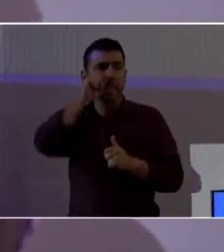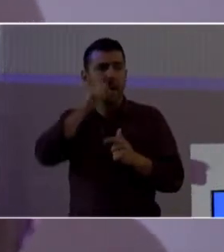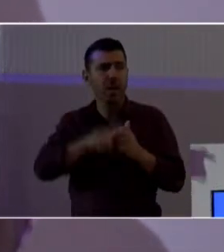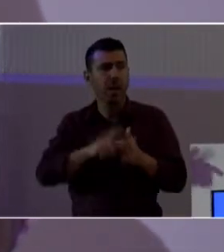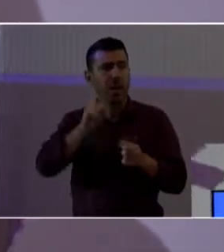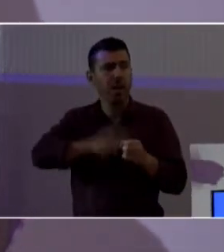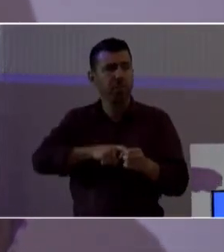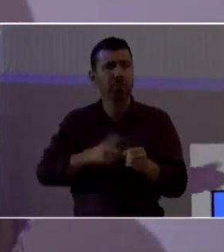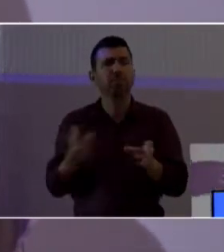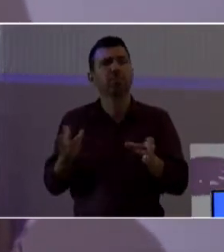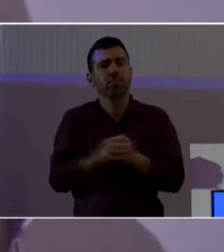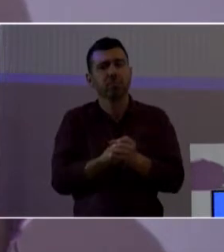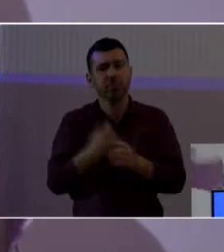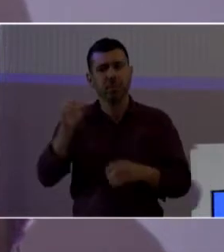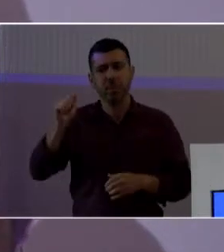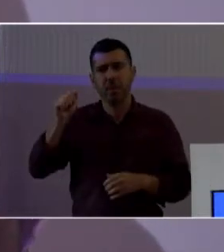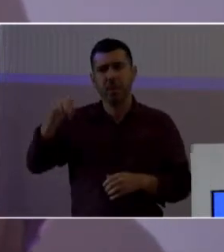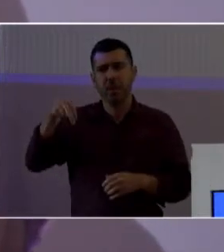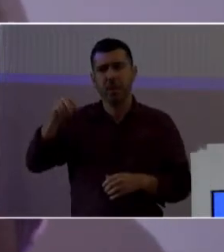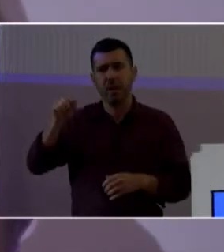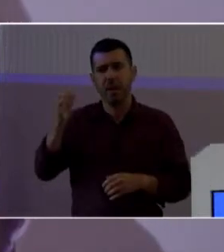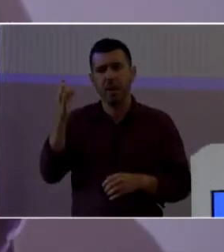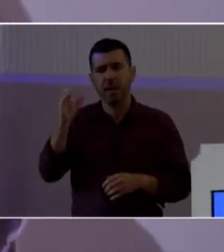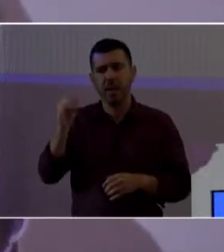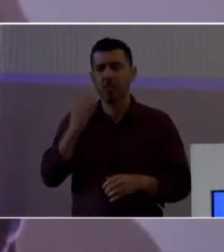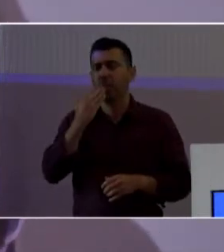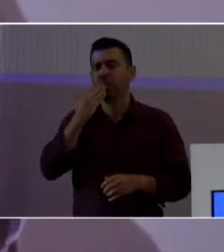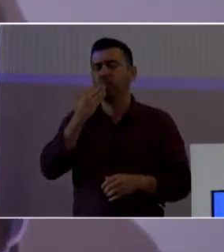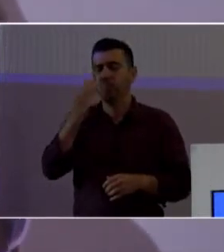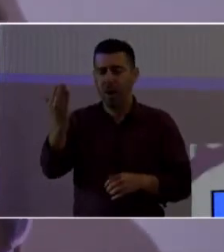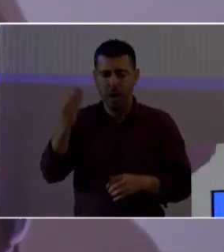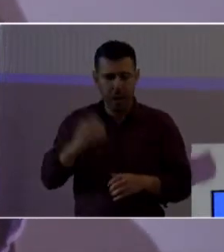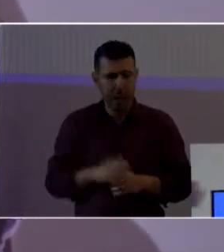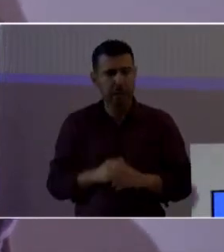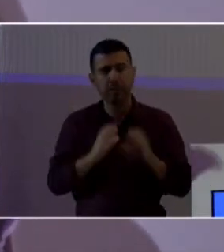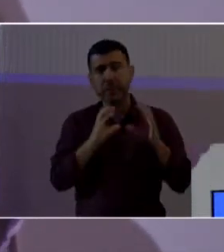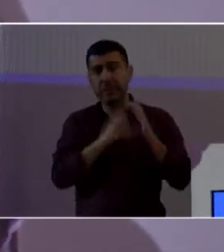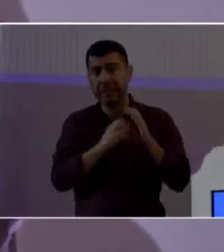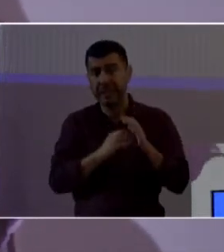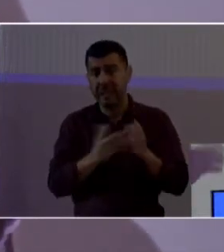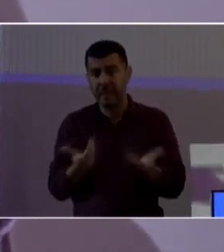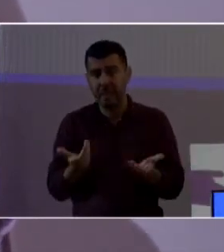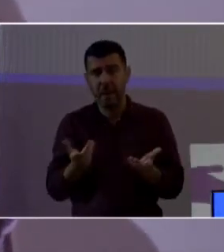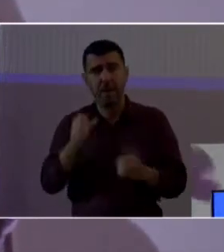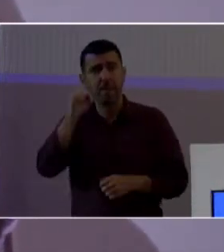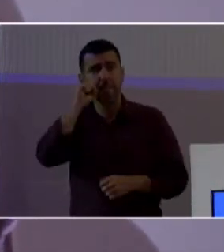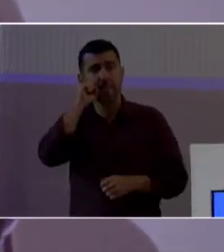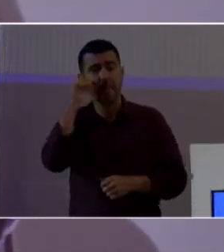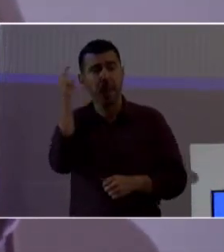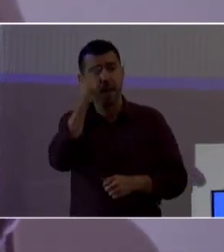partícipe de la ANATO. Muchas gracias, la Cámara de Comercio en Barranca Bermeja, donde pudimos